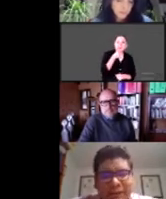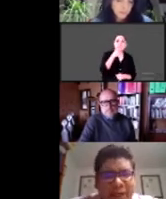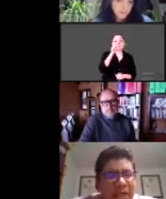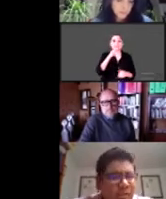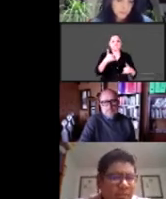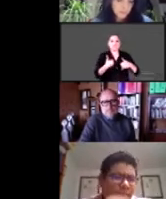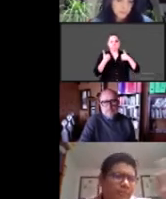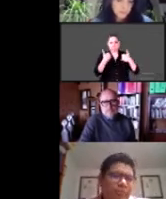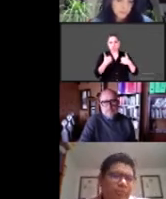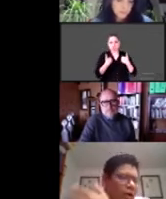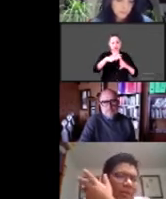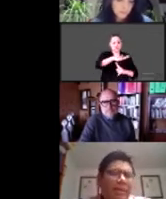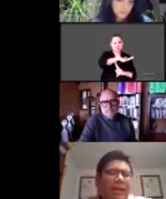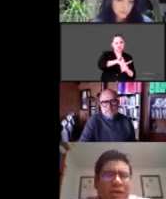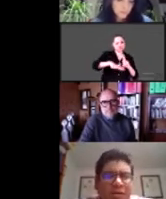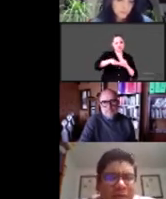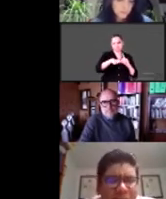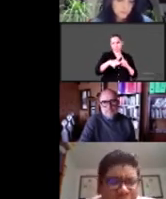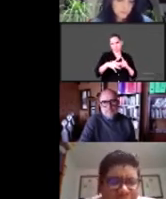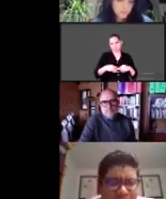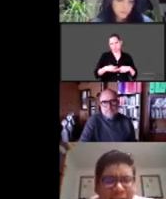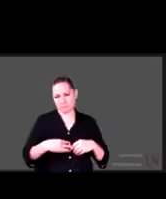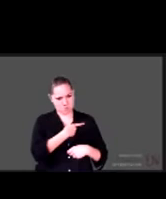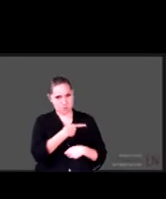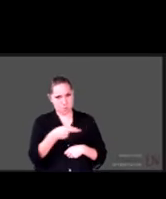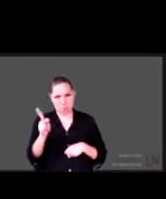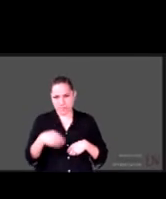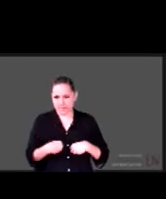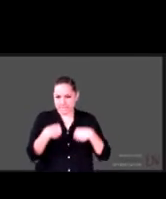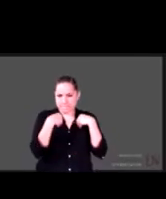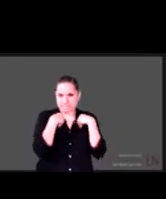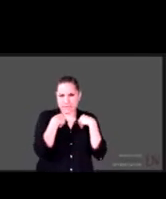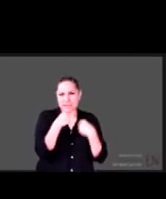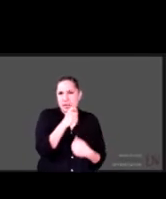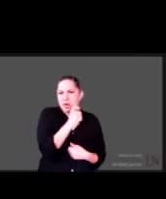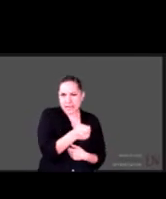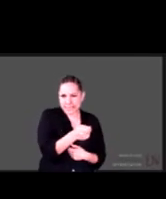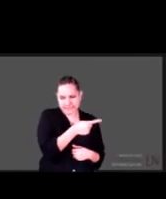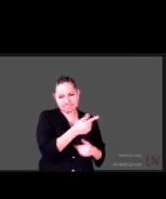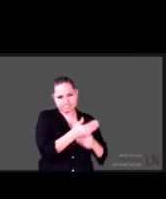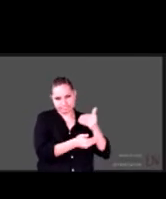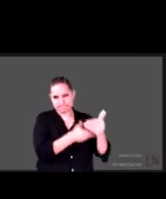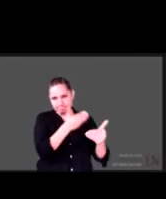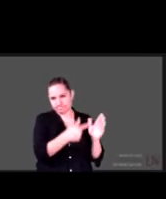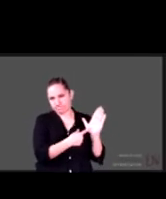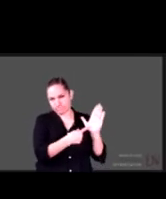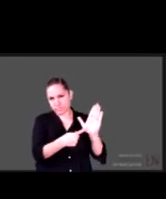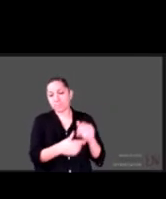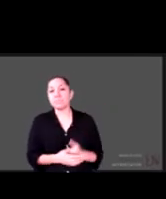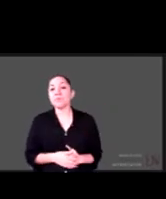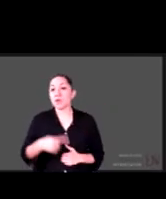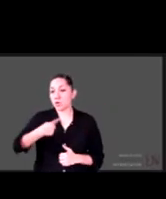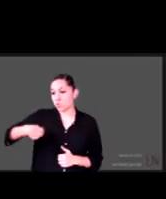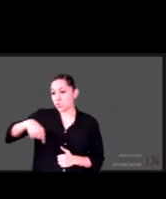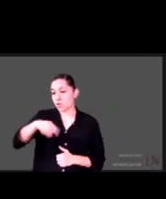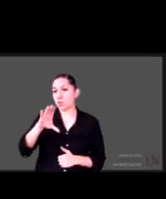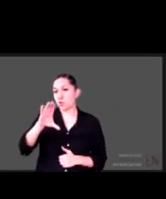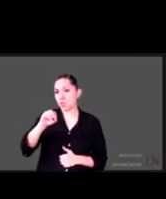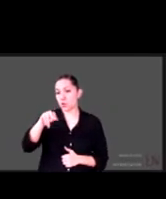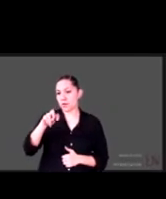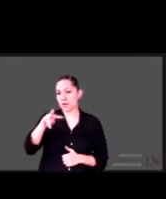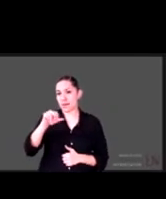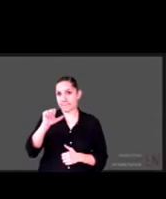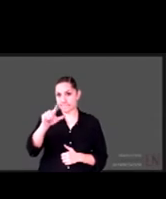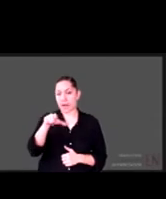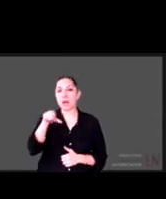país. Muy rápidamente, Coneval tiene por normatividad la obligación de medir de manera